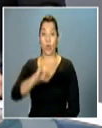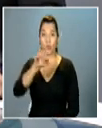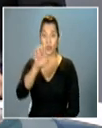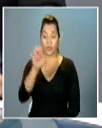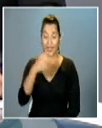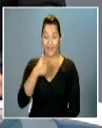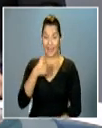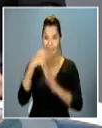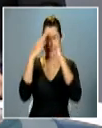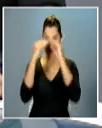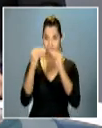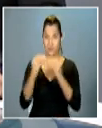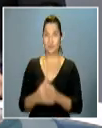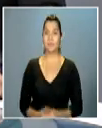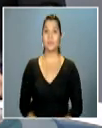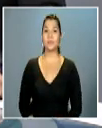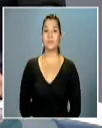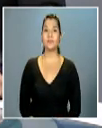Cibaja, hasta luego. esta información.